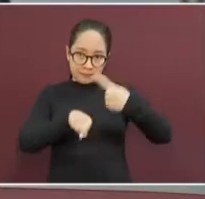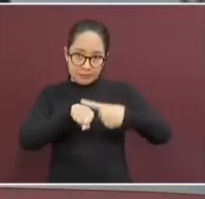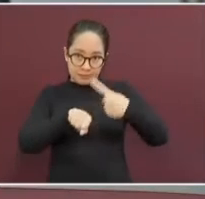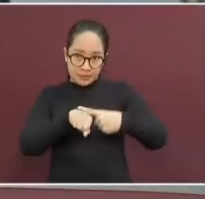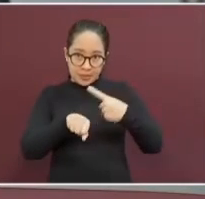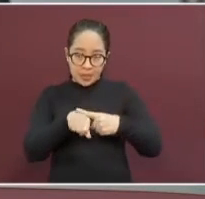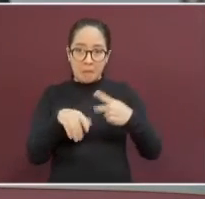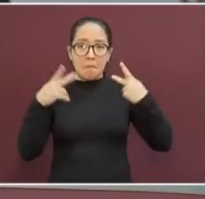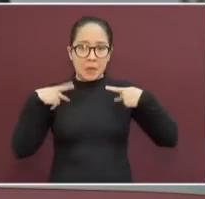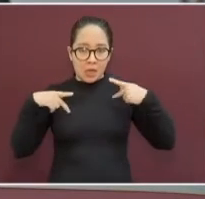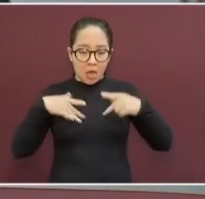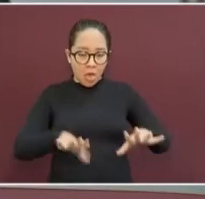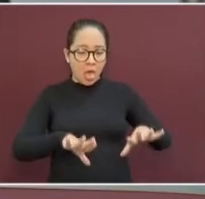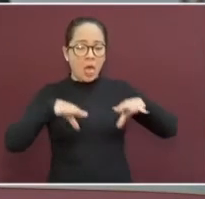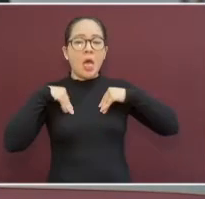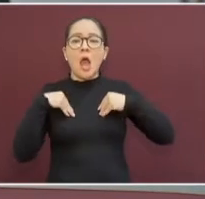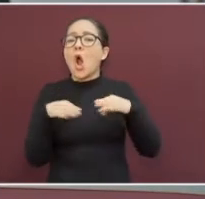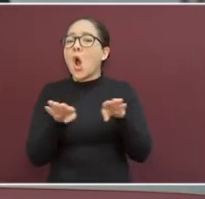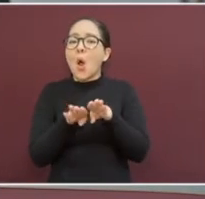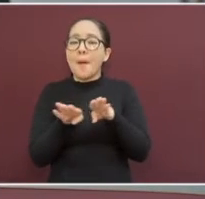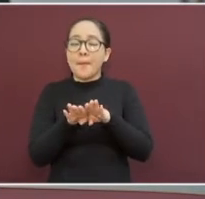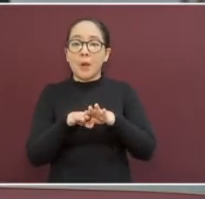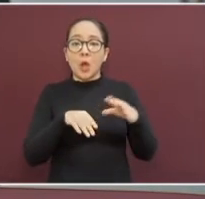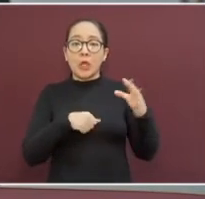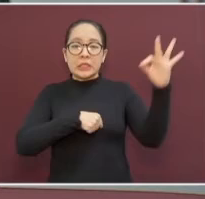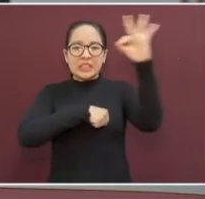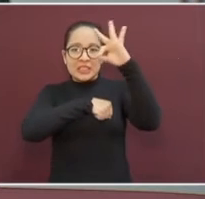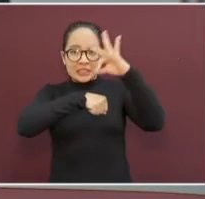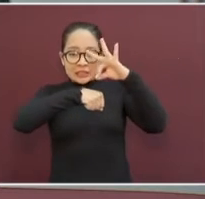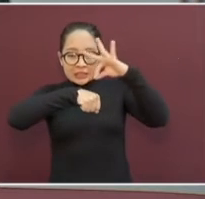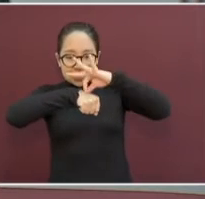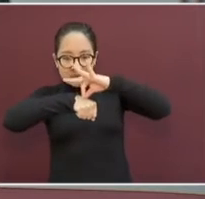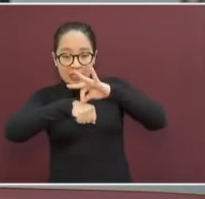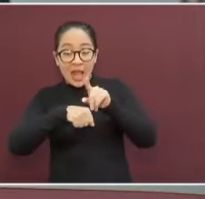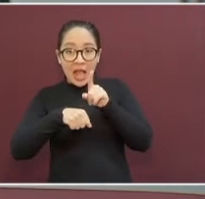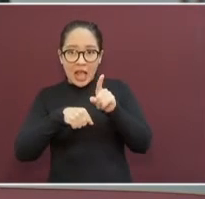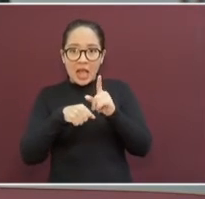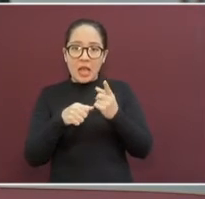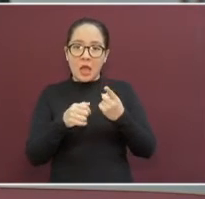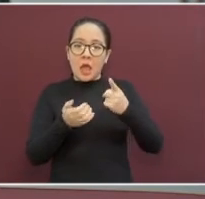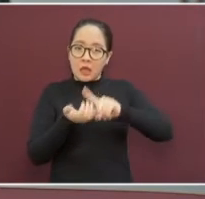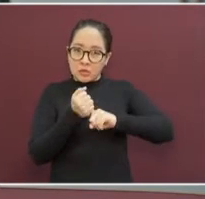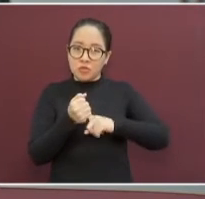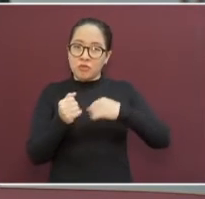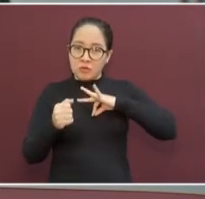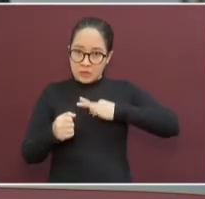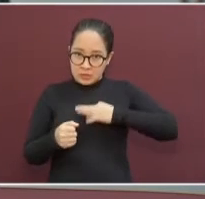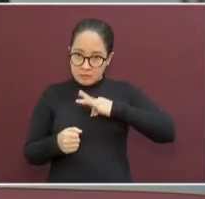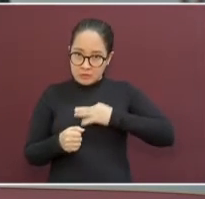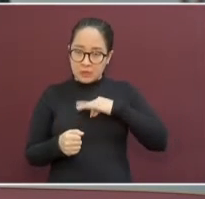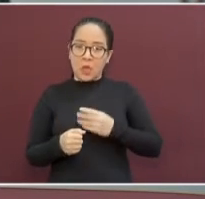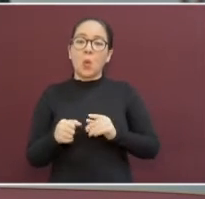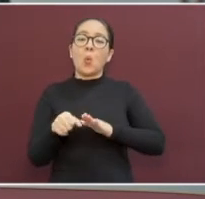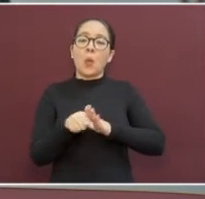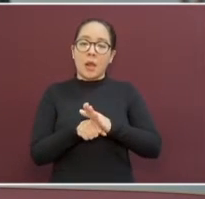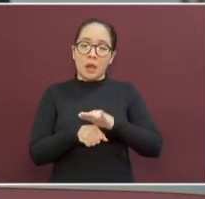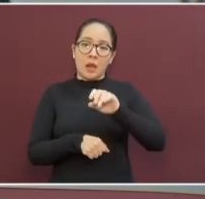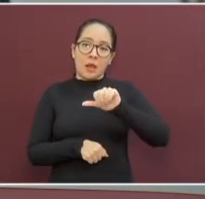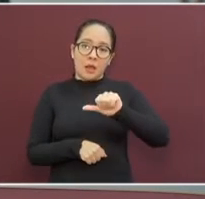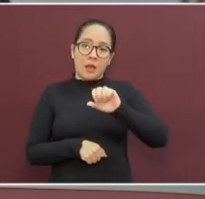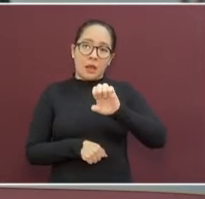personas por medio de la picadura de mosquitos infectados principalmente de la especie aedes aegypty